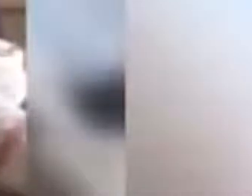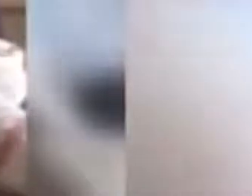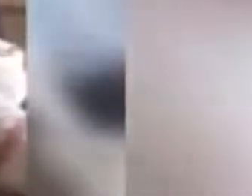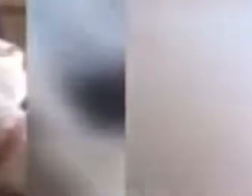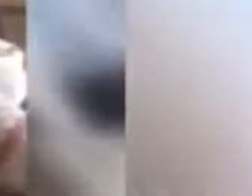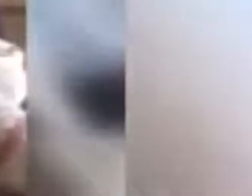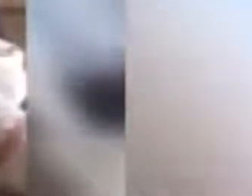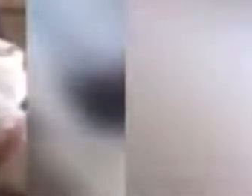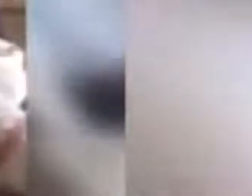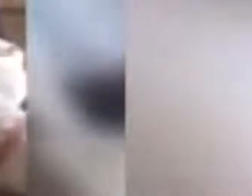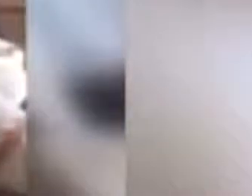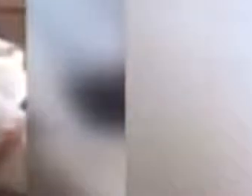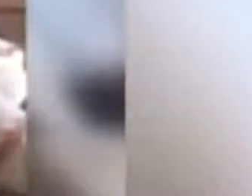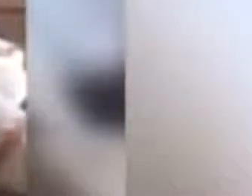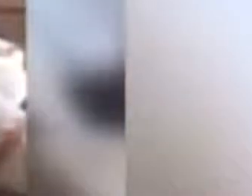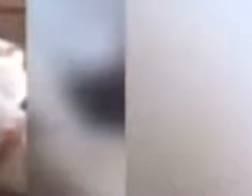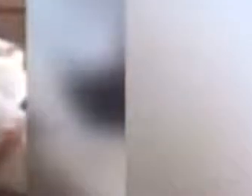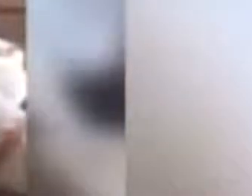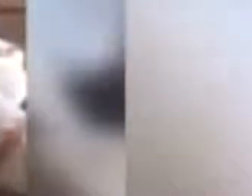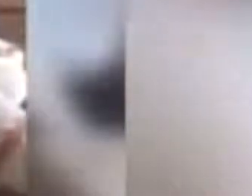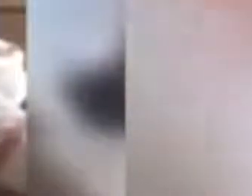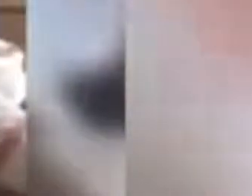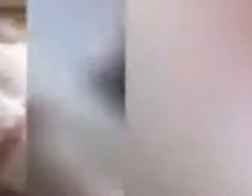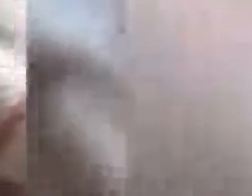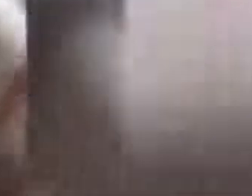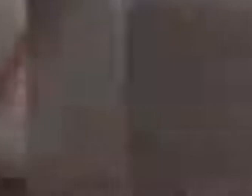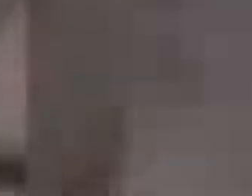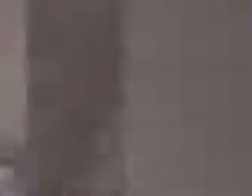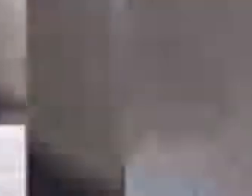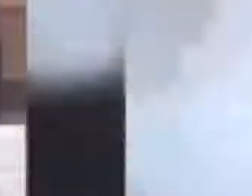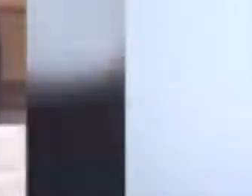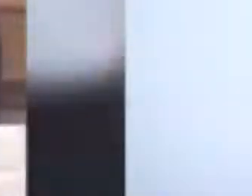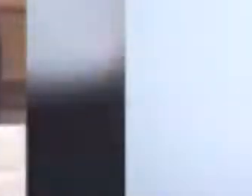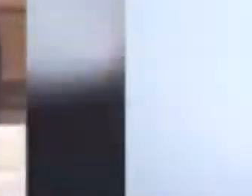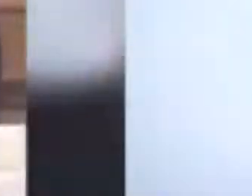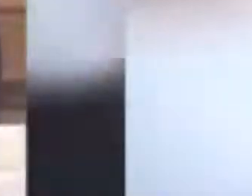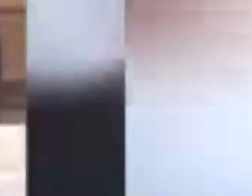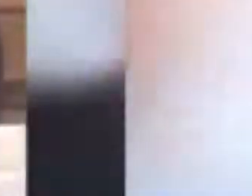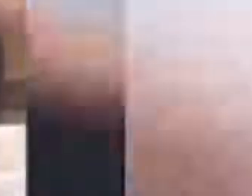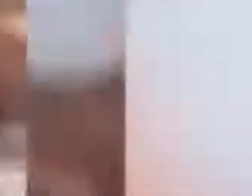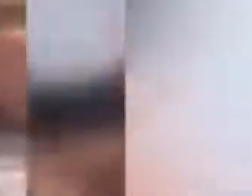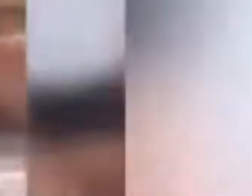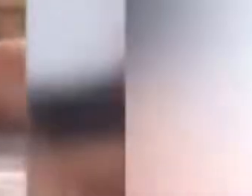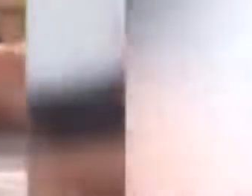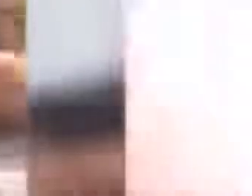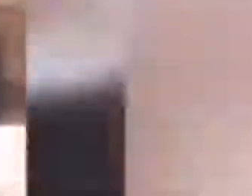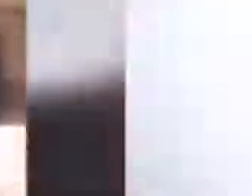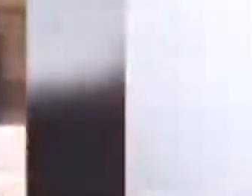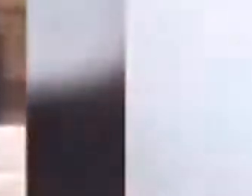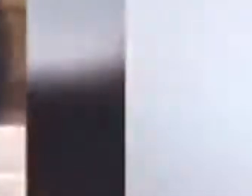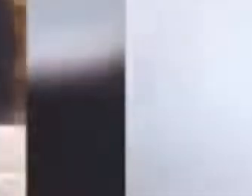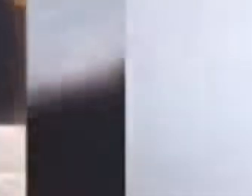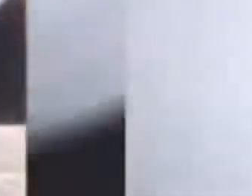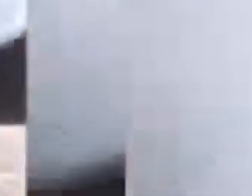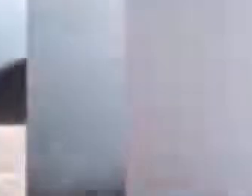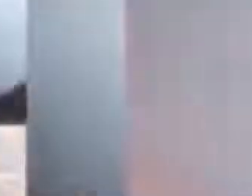boogie. Ah, está bien. Boogie boogie. Boogie boogie. ¿Y? Okay. And you look